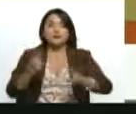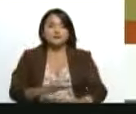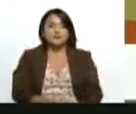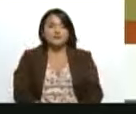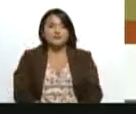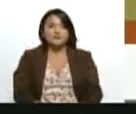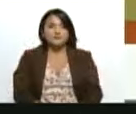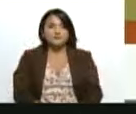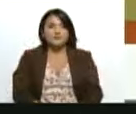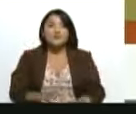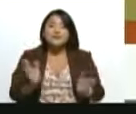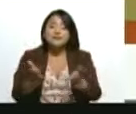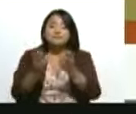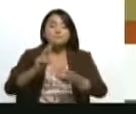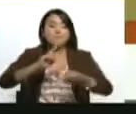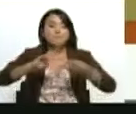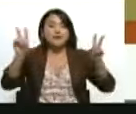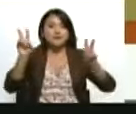Soldada de la paz.